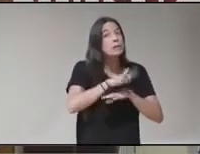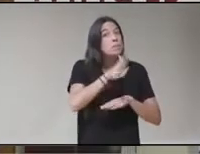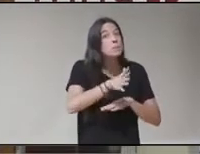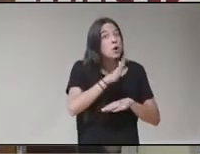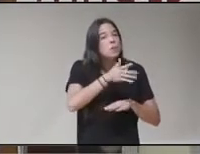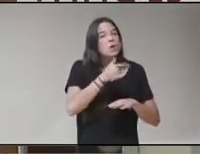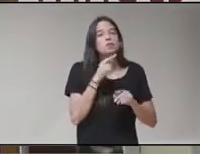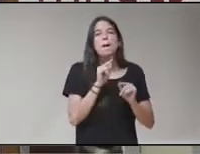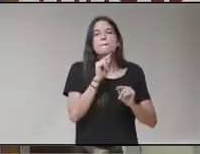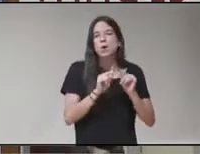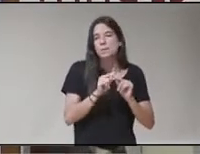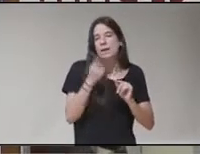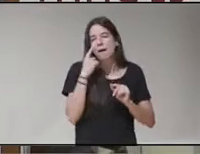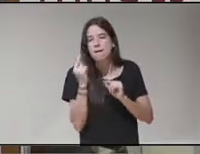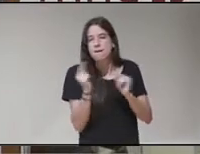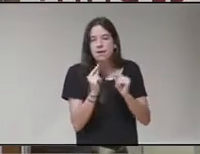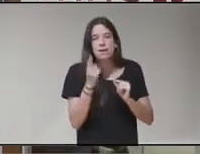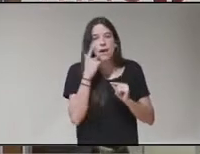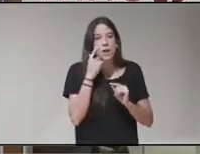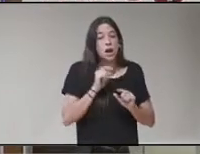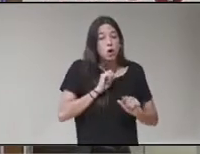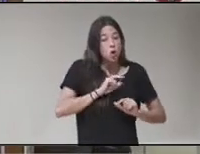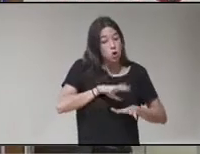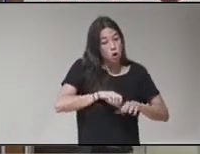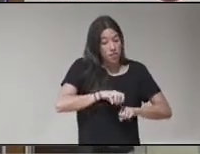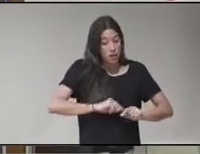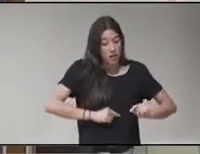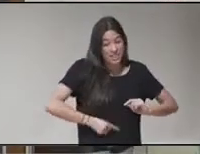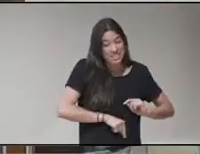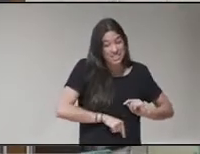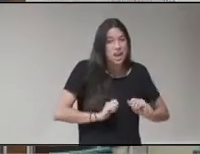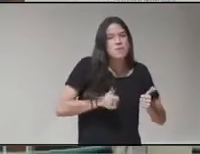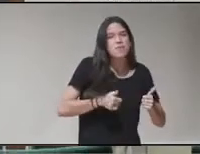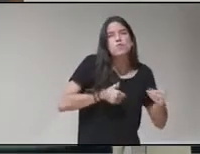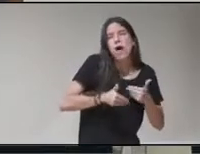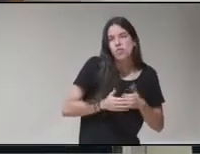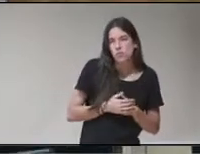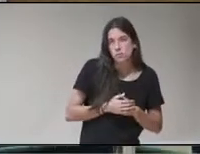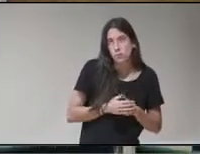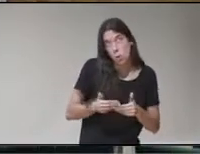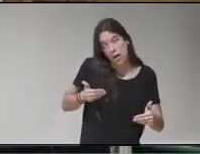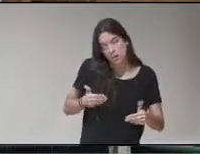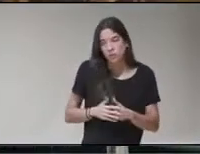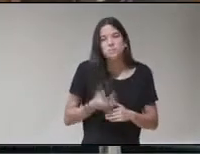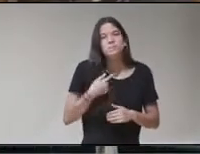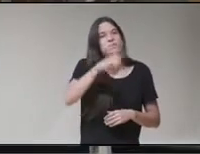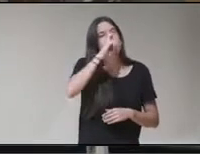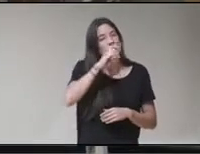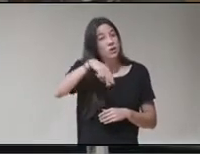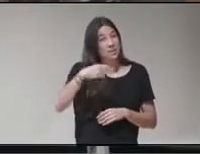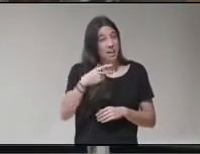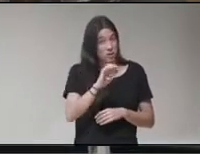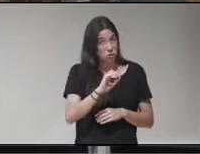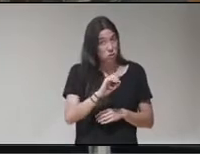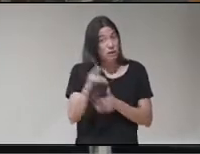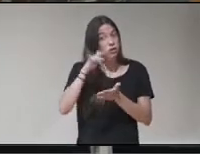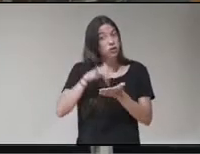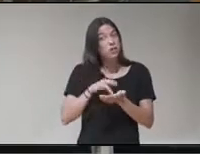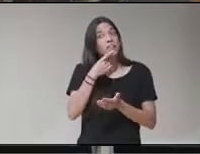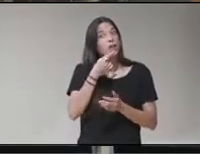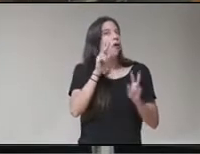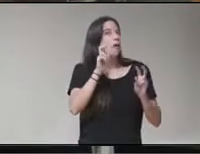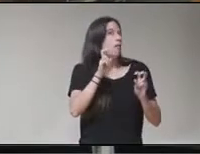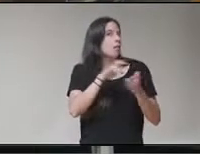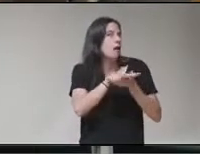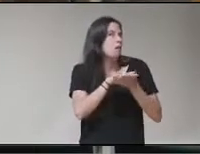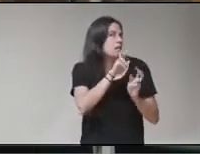existe sobre cuándo empieza la colonización intestinal. Recuerdo que Nacho el otro día dijo que él no se iba a meter en ese